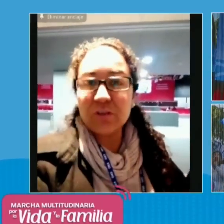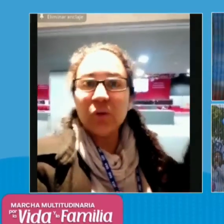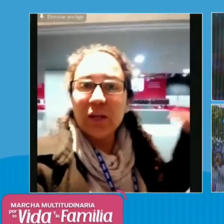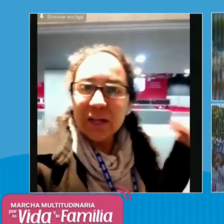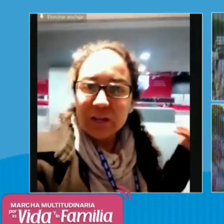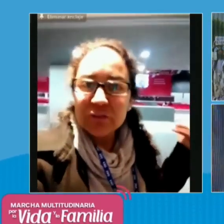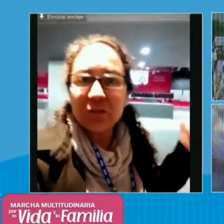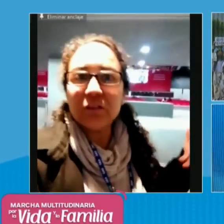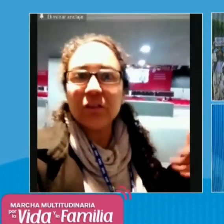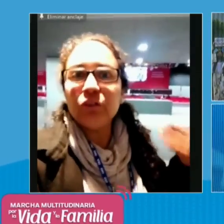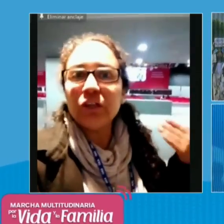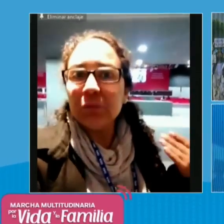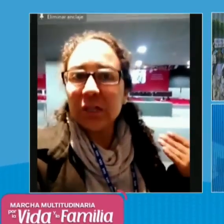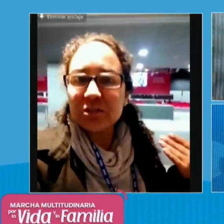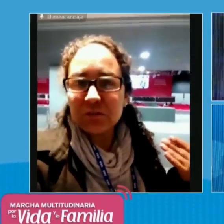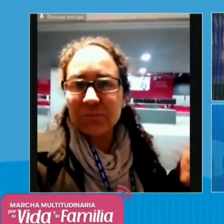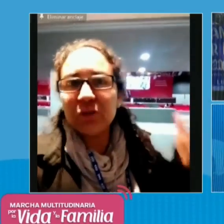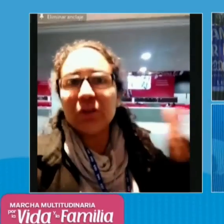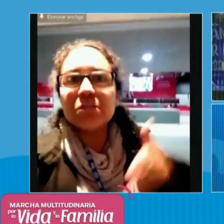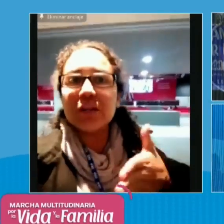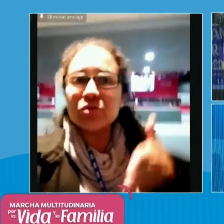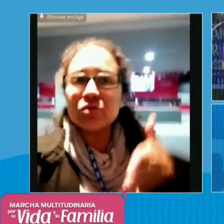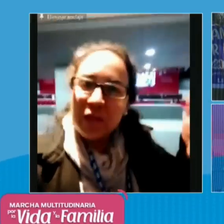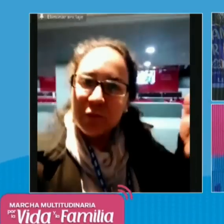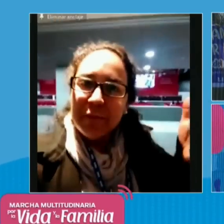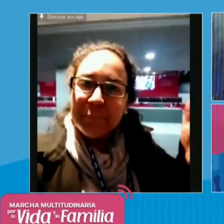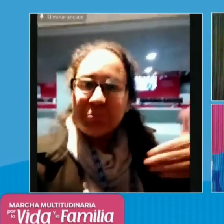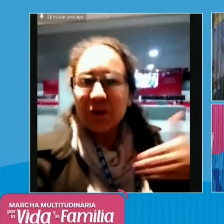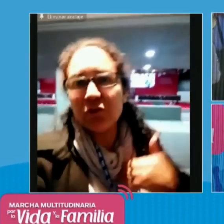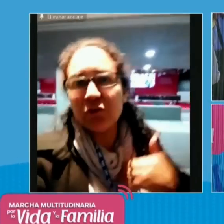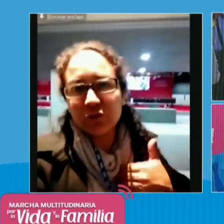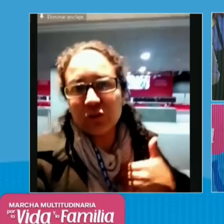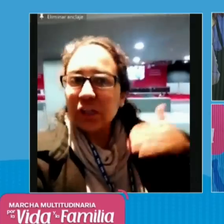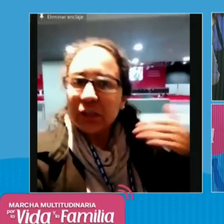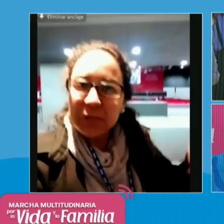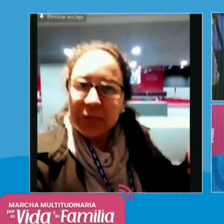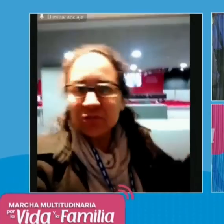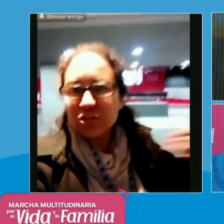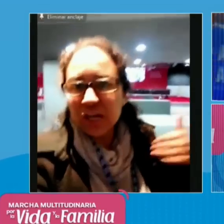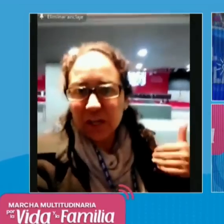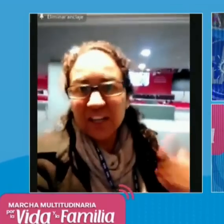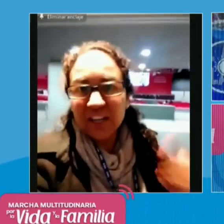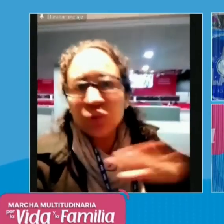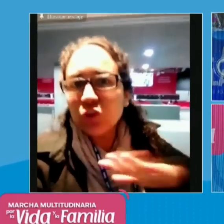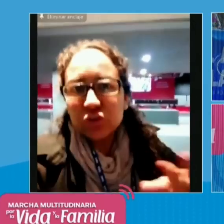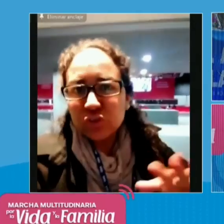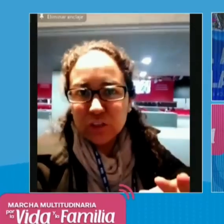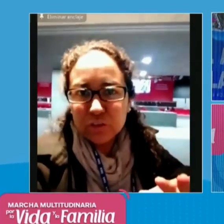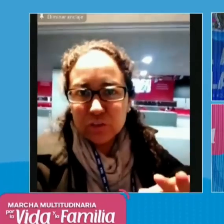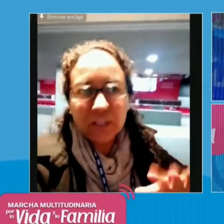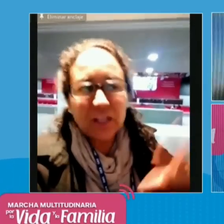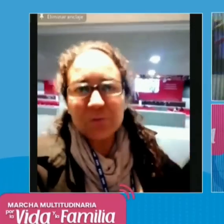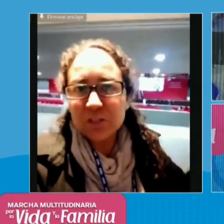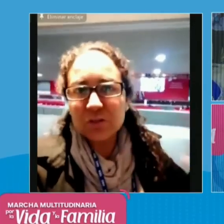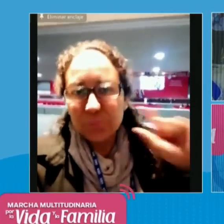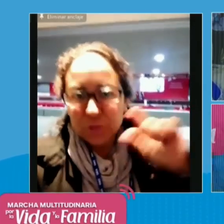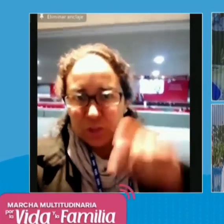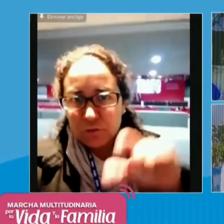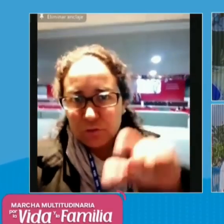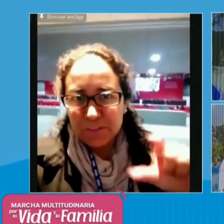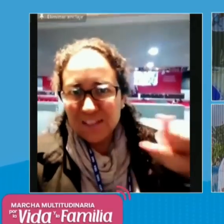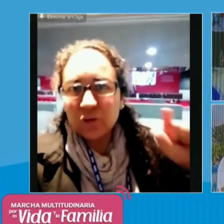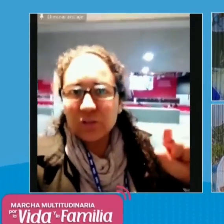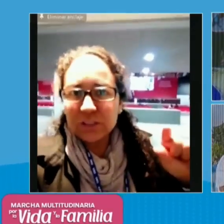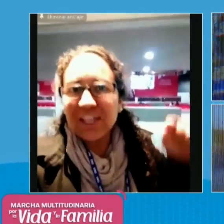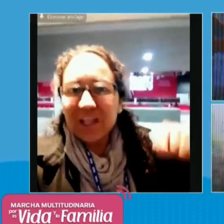opción. Nos hablan de igualdad, nos hablan de no discriminación, pero es para su lado. Para nosotros nos discriminan, nos sacan. Todos ellos tienen acceso porque